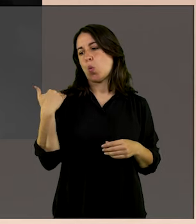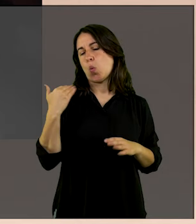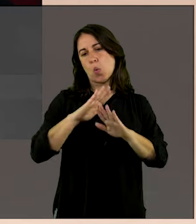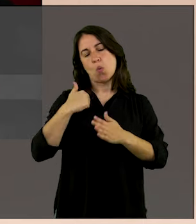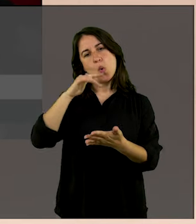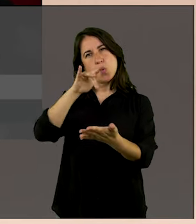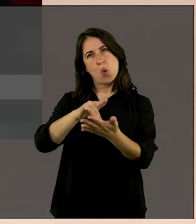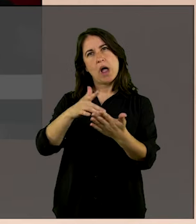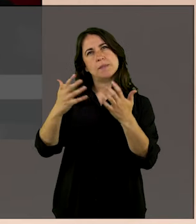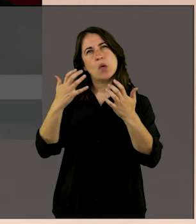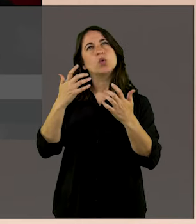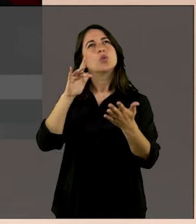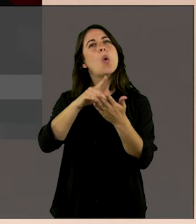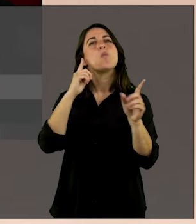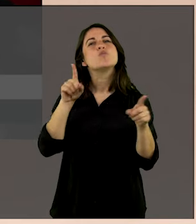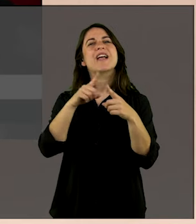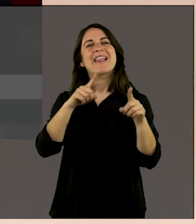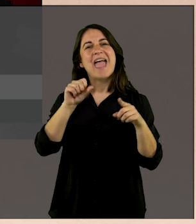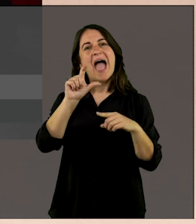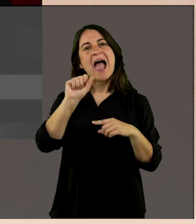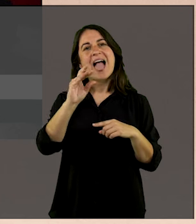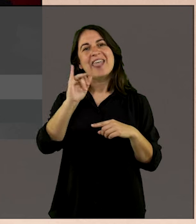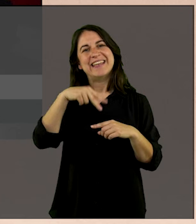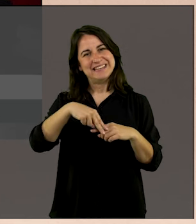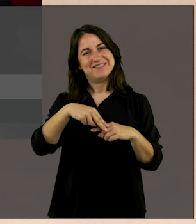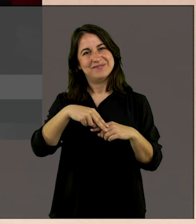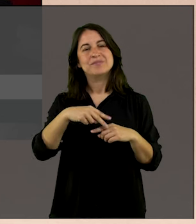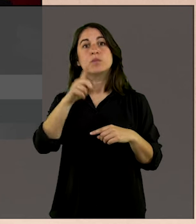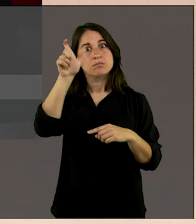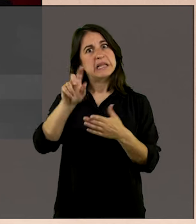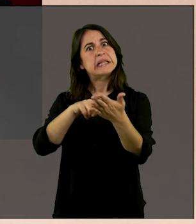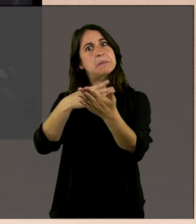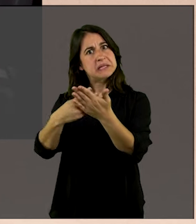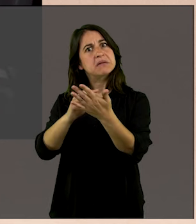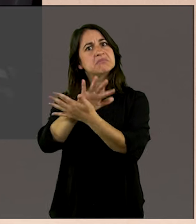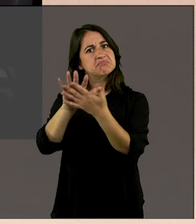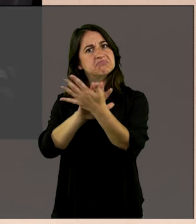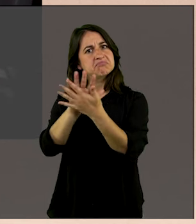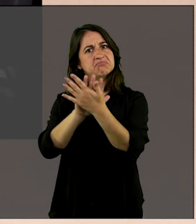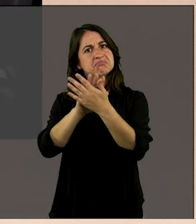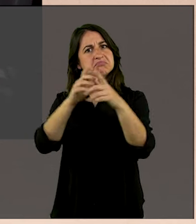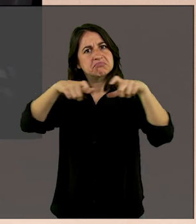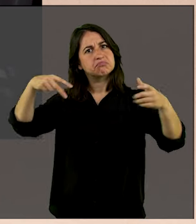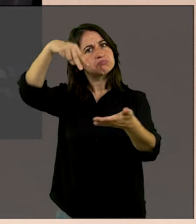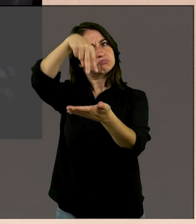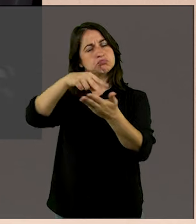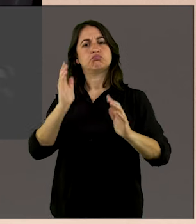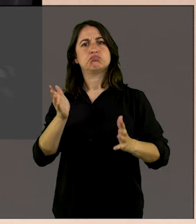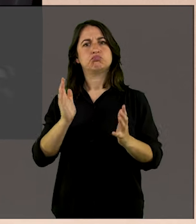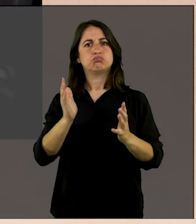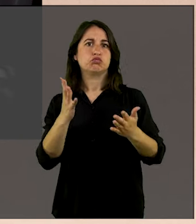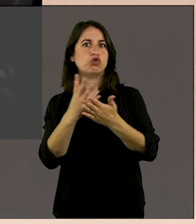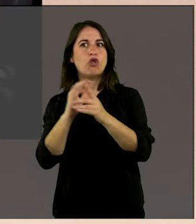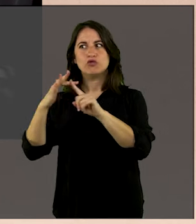Cristian Suárez. El último espectáculo que fui al musical de Aladdin, había un intérprete en lengua de signos en el escenario